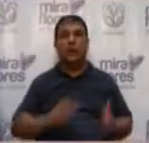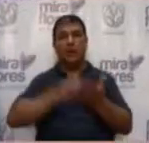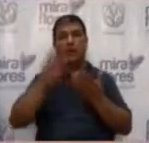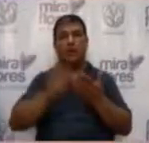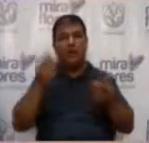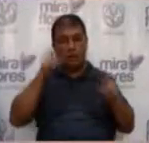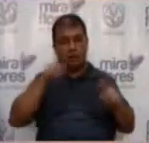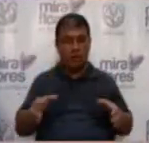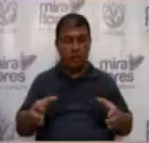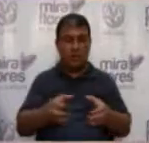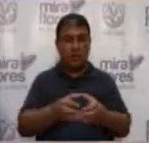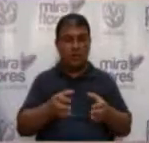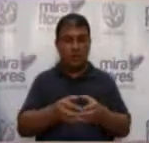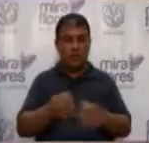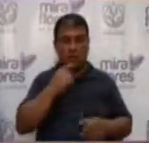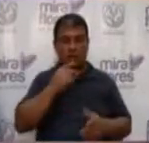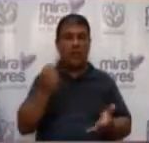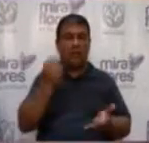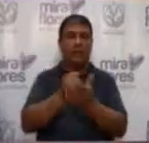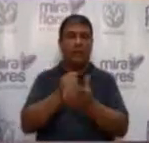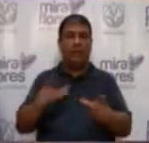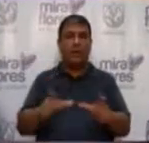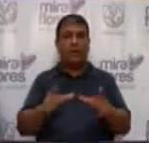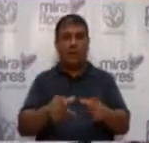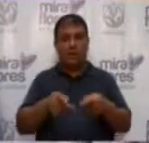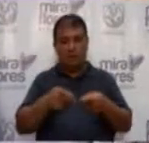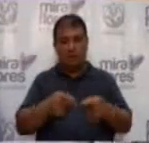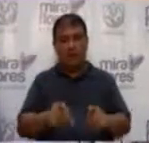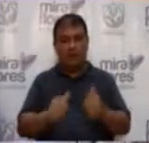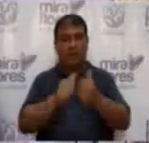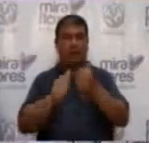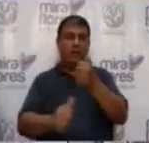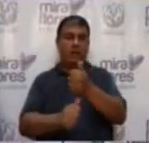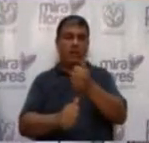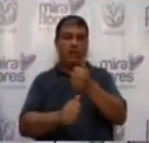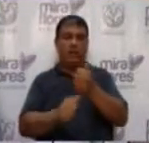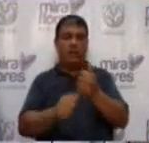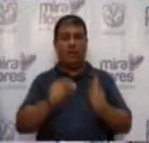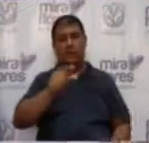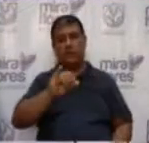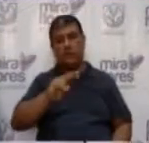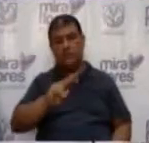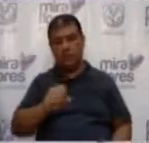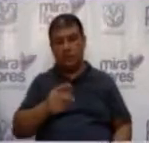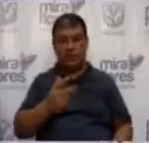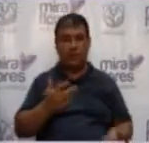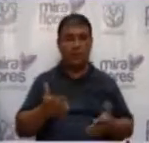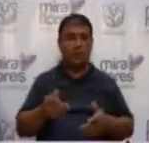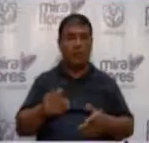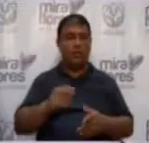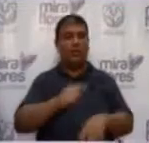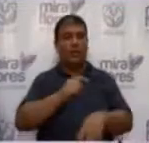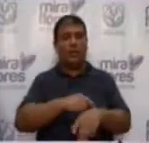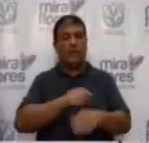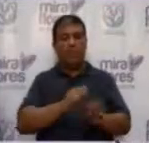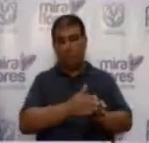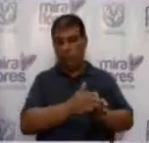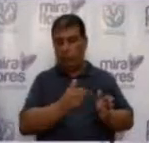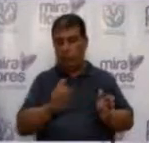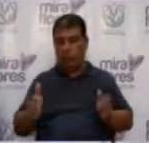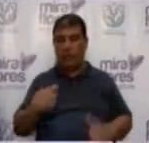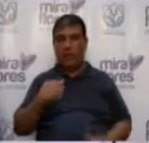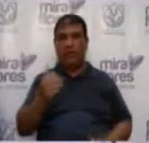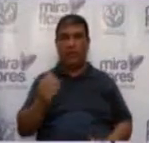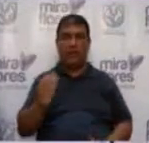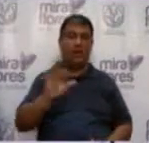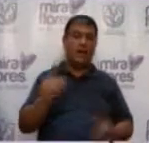Proyecto de acuerdo de consejo que aprueba la licencia solicitada por el teniente alcalde Gino Francisco Costa Santolaya por el periodo comprendido del